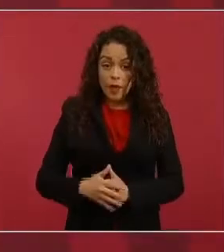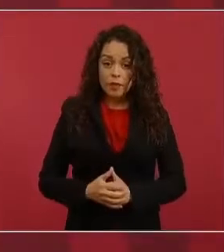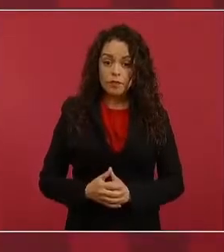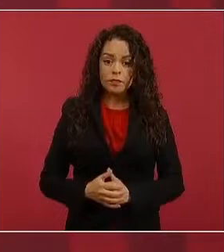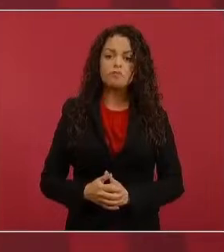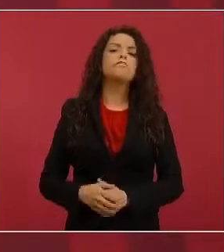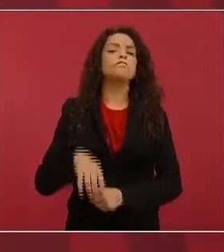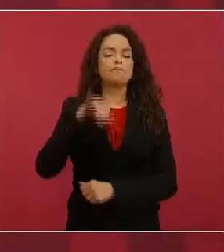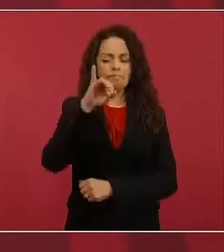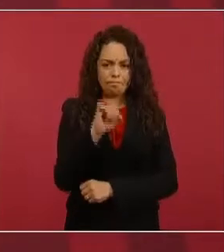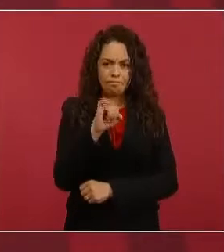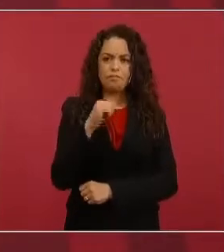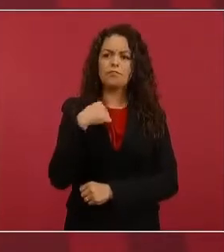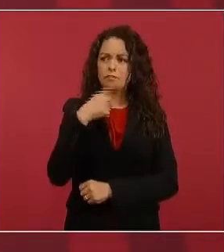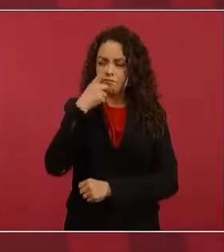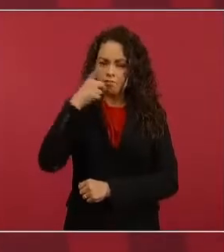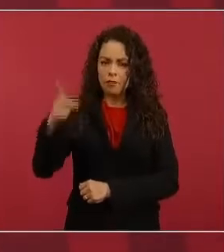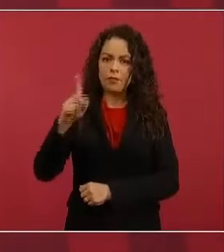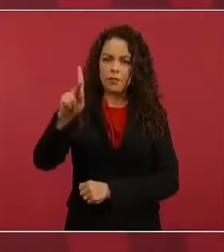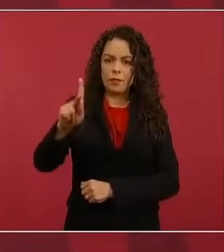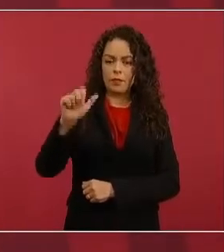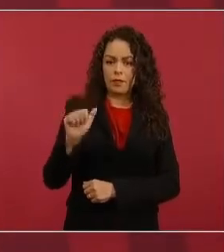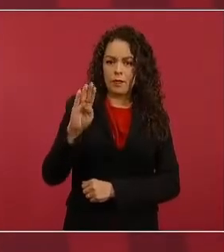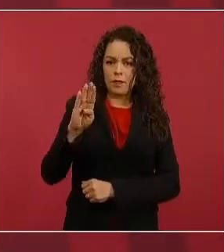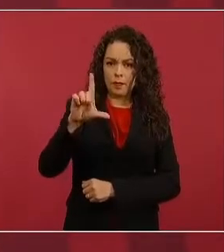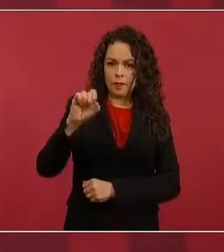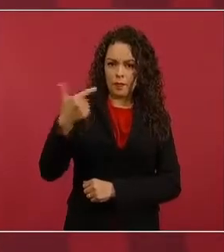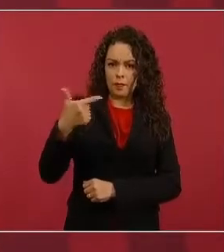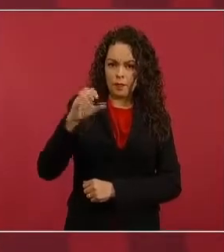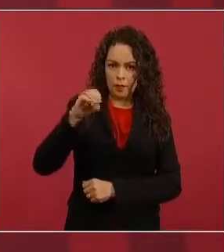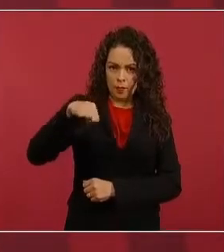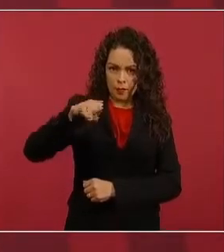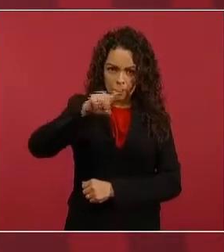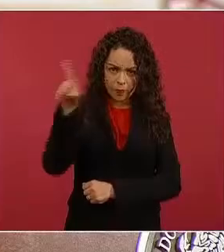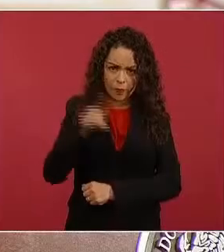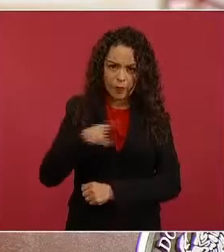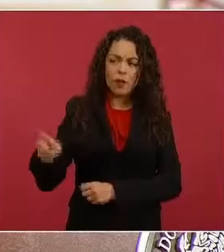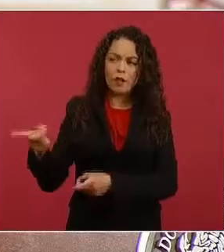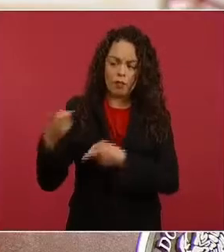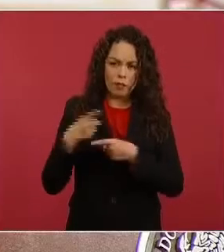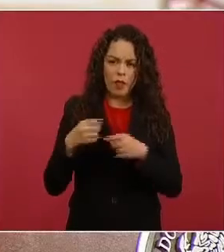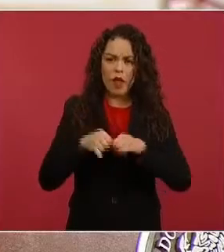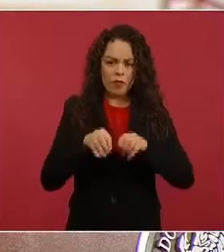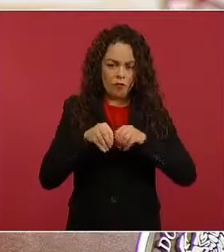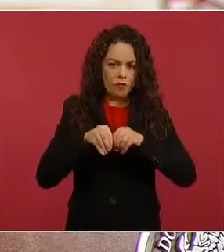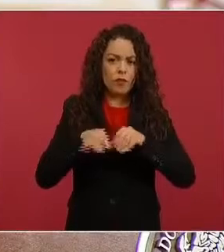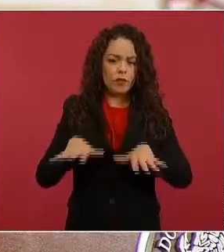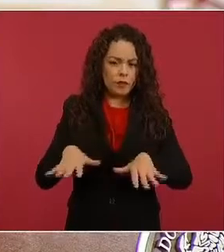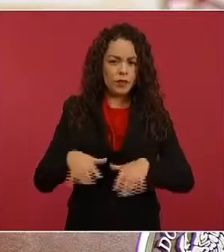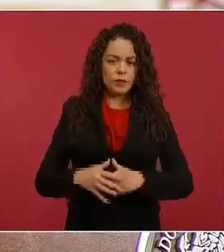Pablo Gómez que emita un informe en